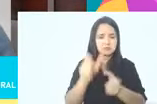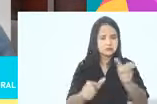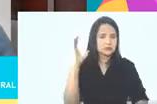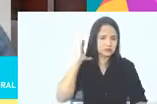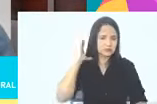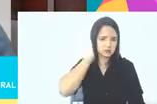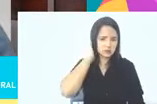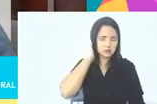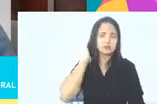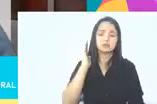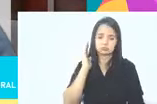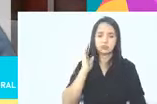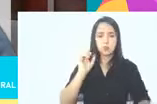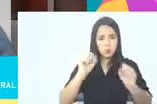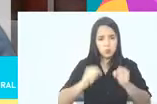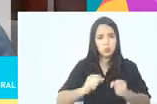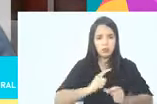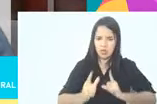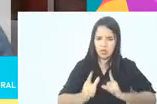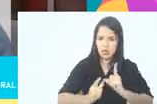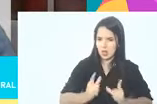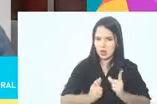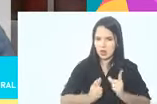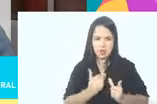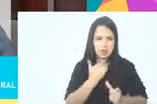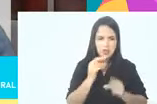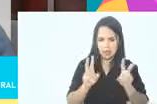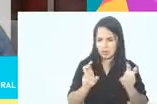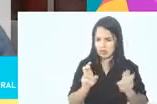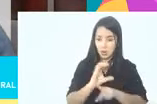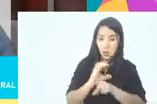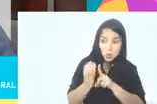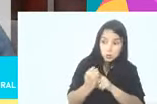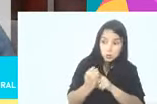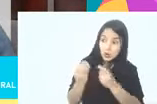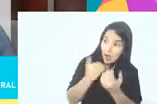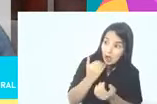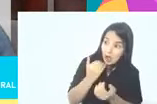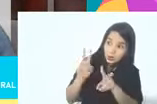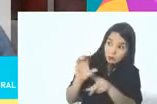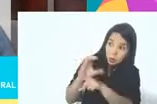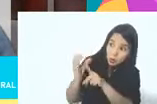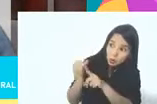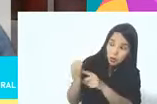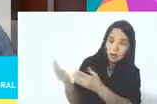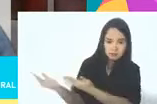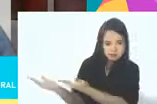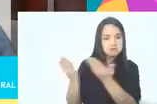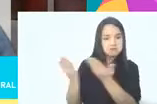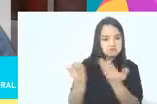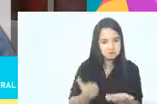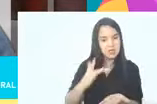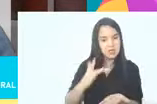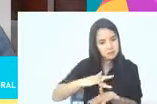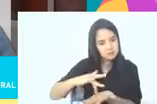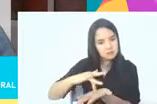señor secretario, que los rectores de las instituciones educativas de los municipios en nuestro departamento son